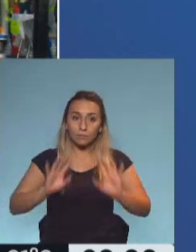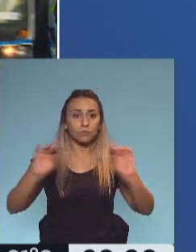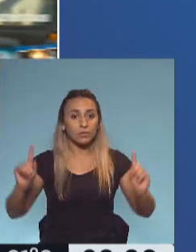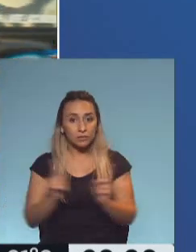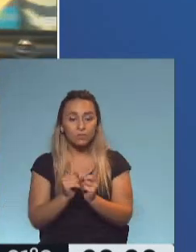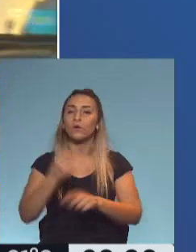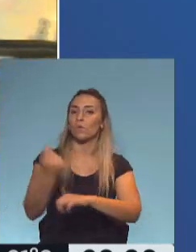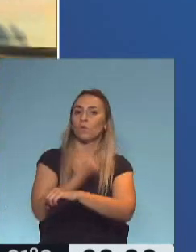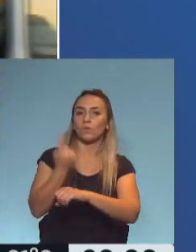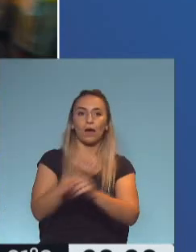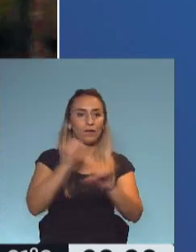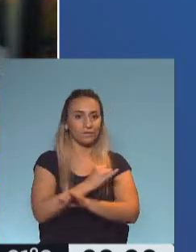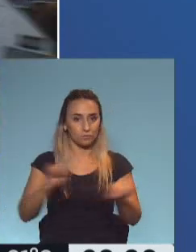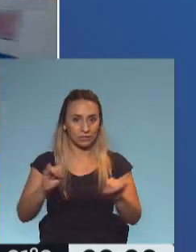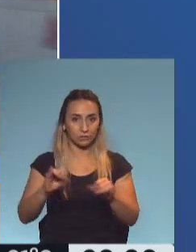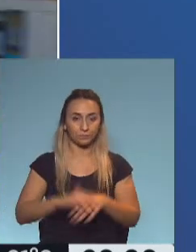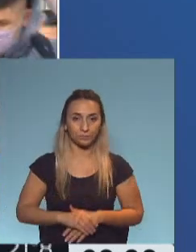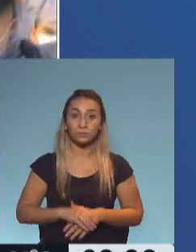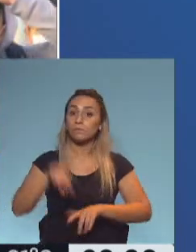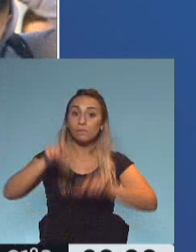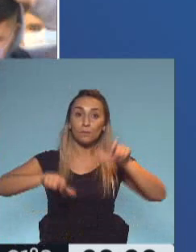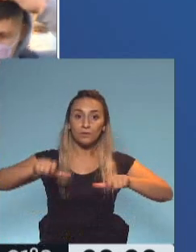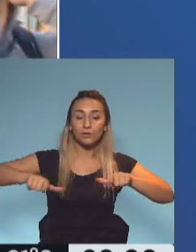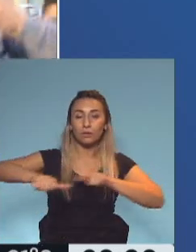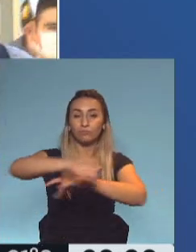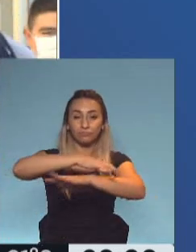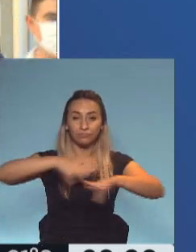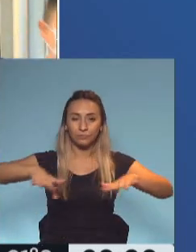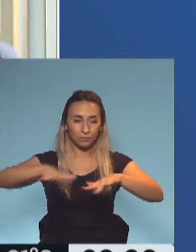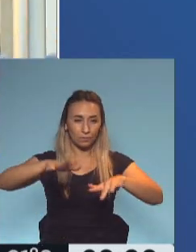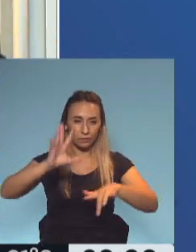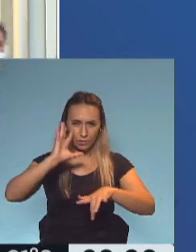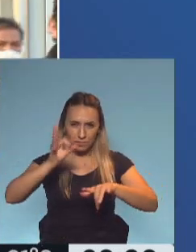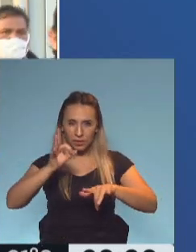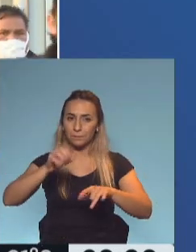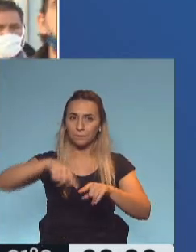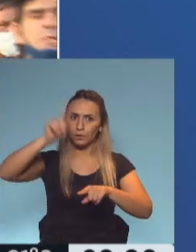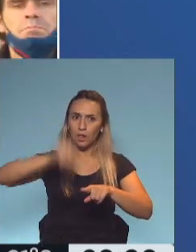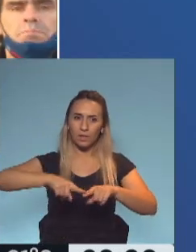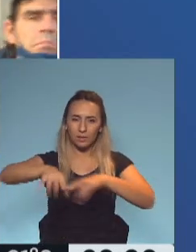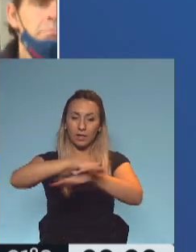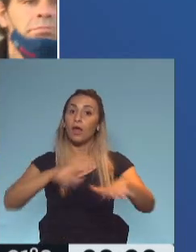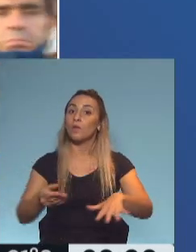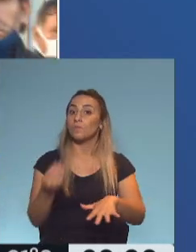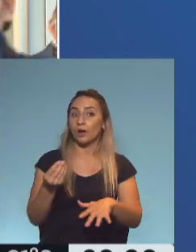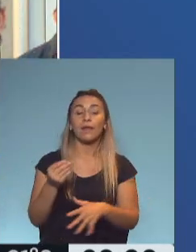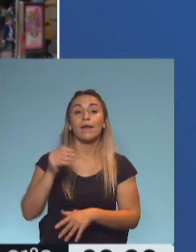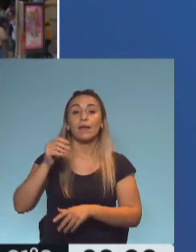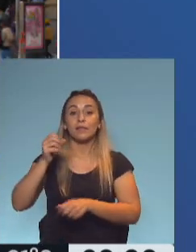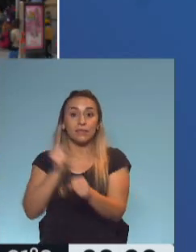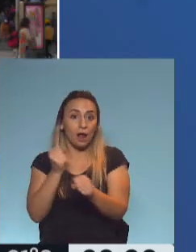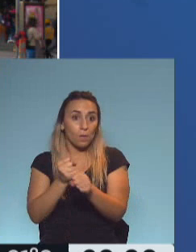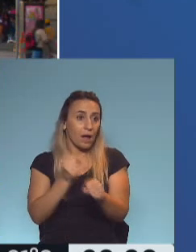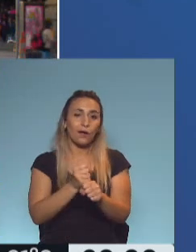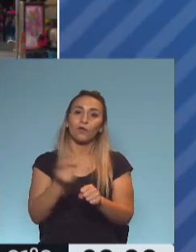hora de información que tenemos por delante. La circulación de la gente, claro, se vio durante la jornada también circulación porque no se restringieron actividades económicas.